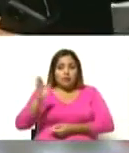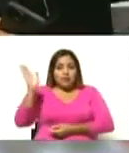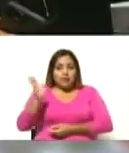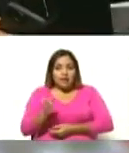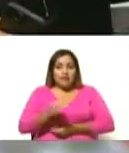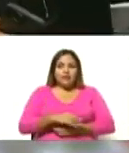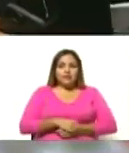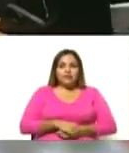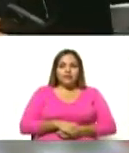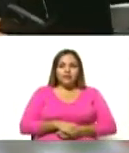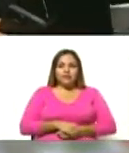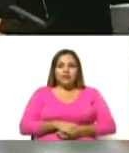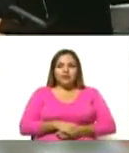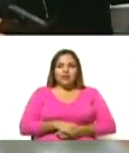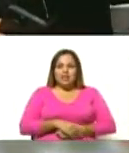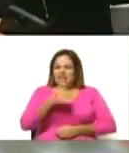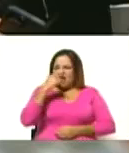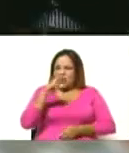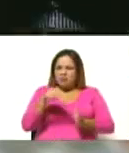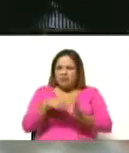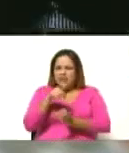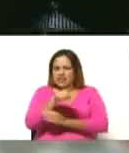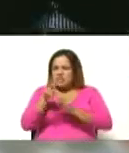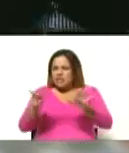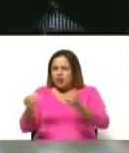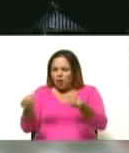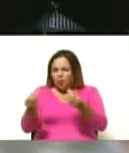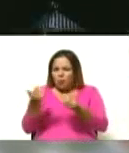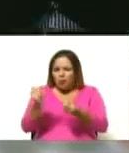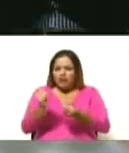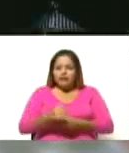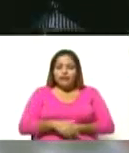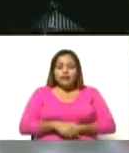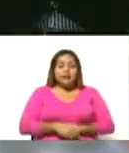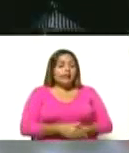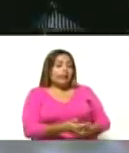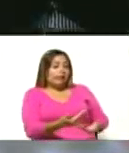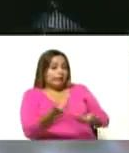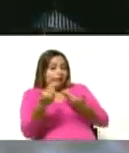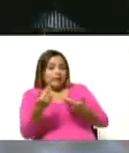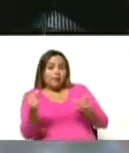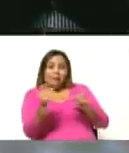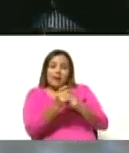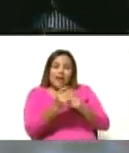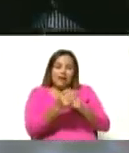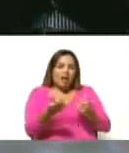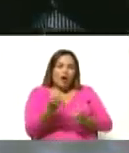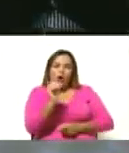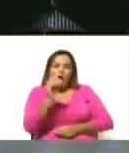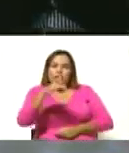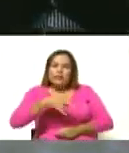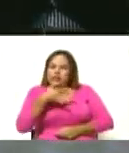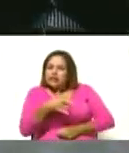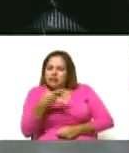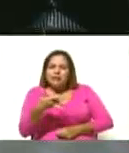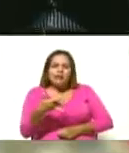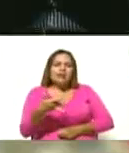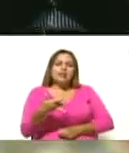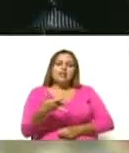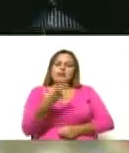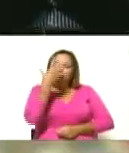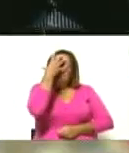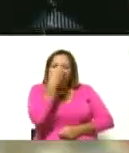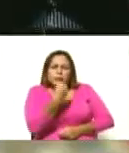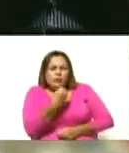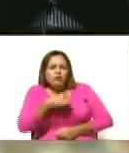este indicador de la esperanza en el 2017? Sí, ahí dominaban las palabras o los sentimientos,